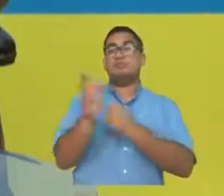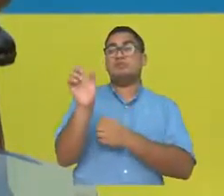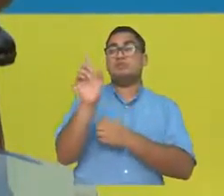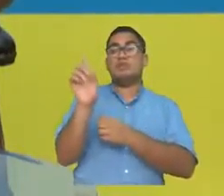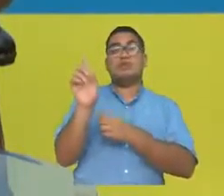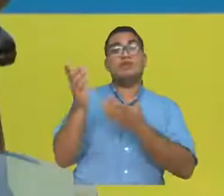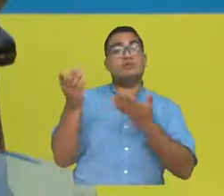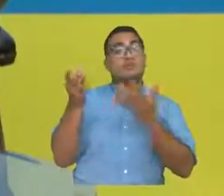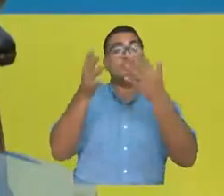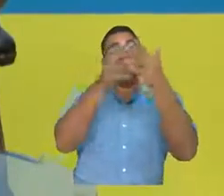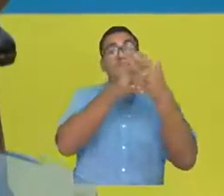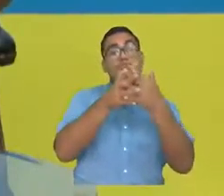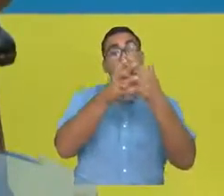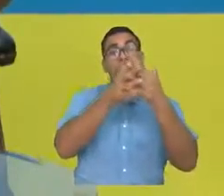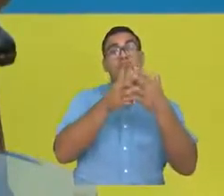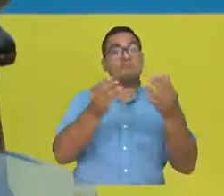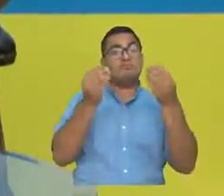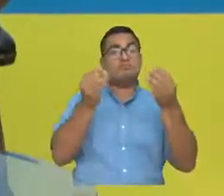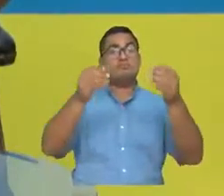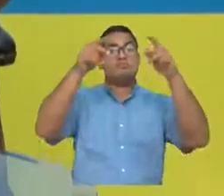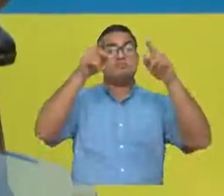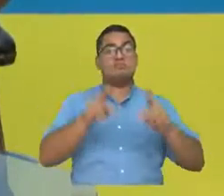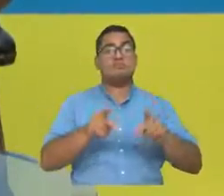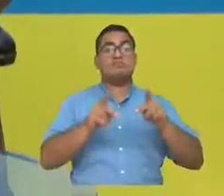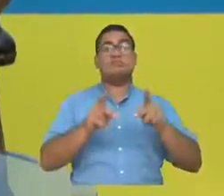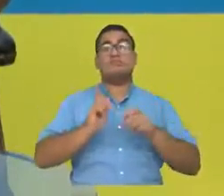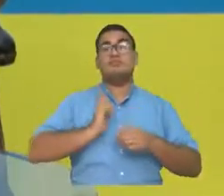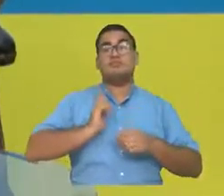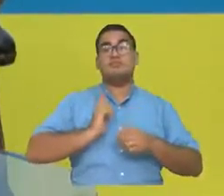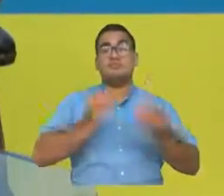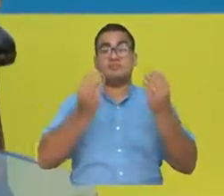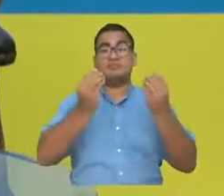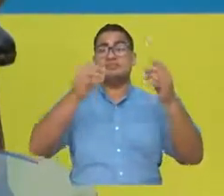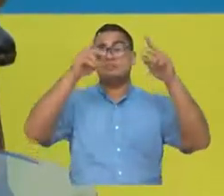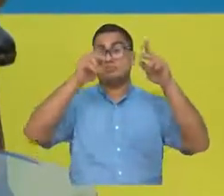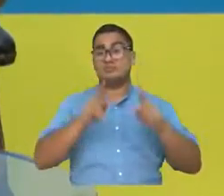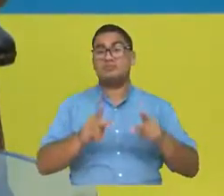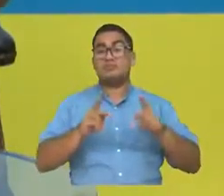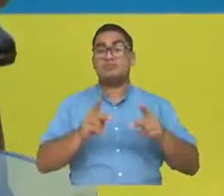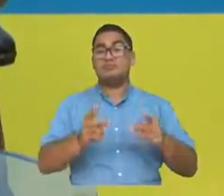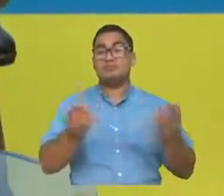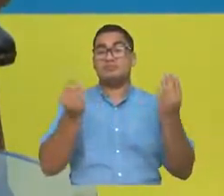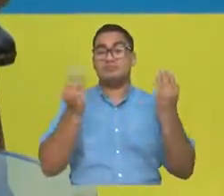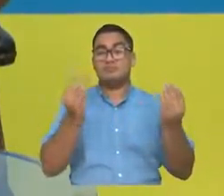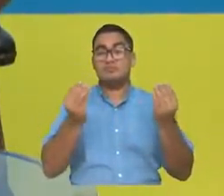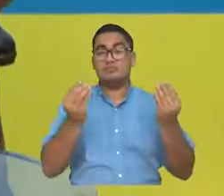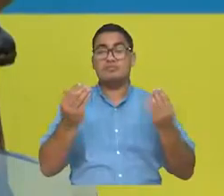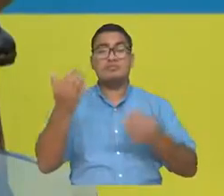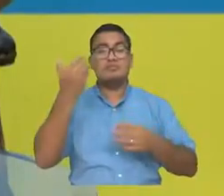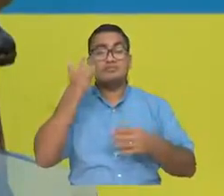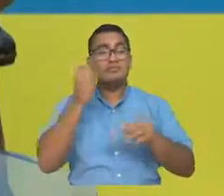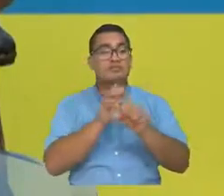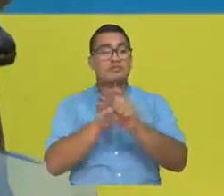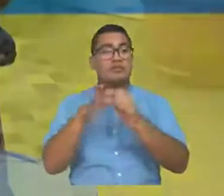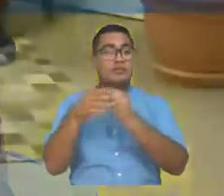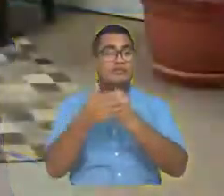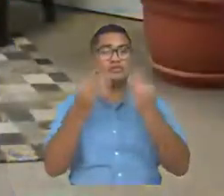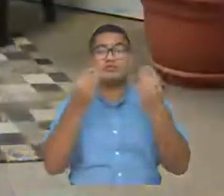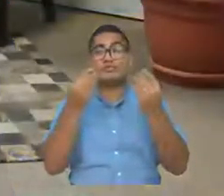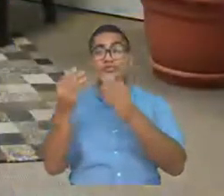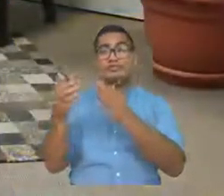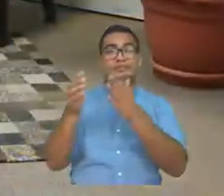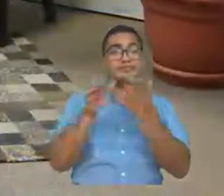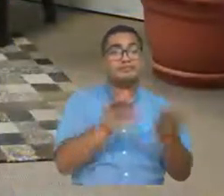a miles de kilómetros de nuestro país, de nuestro continente, pero que se ha esparcido por todo el mundo y que